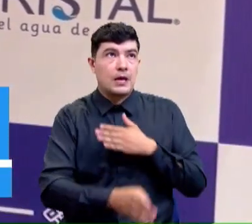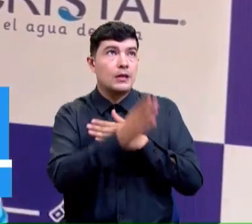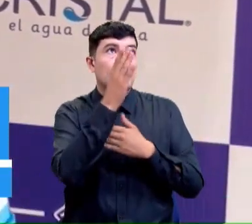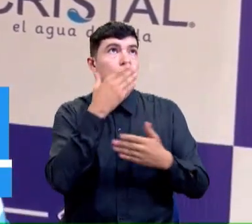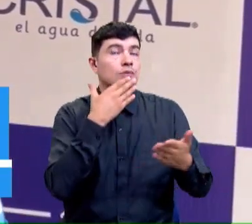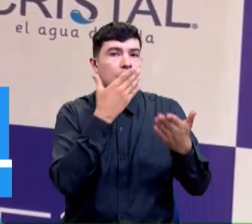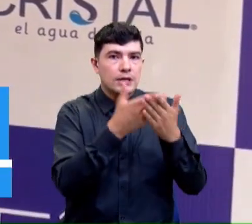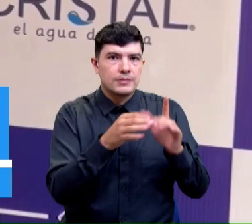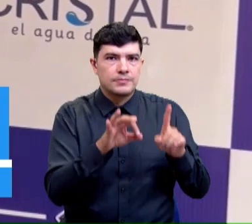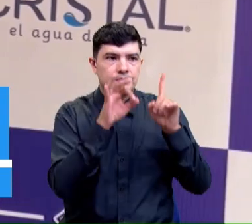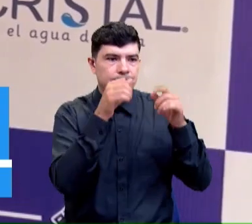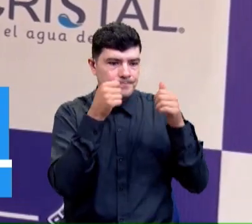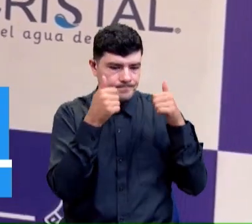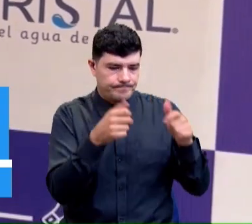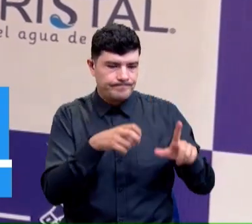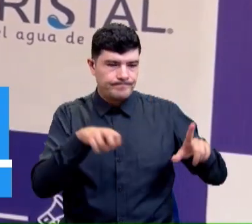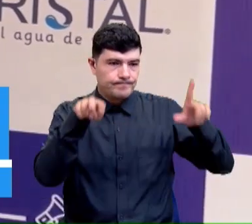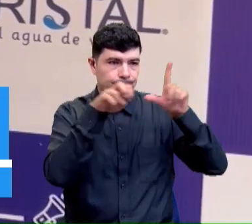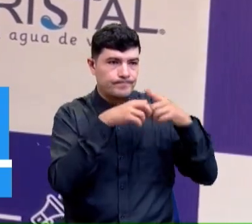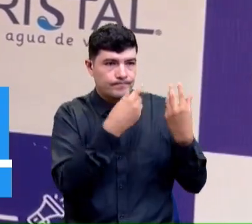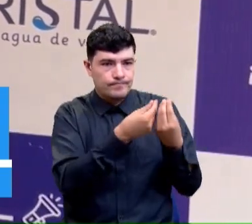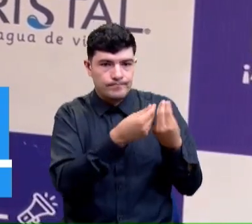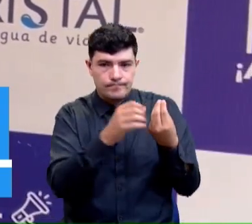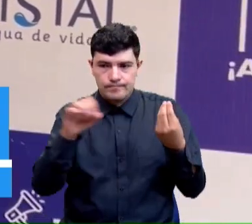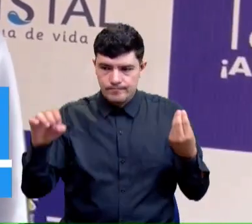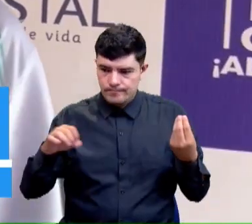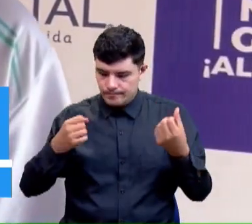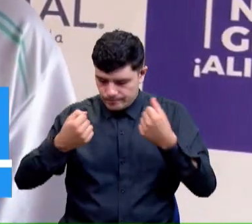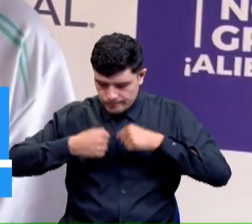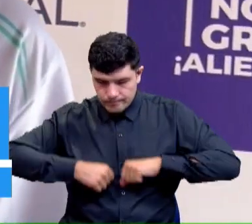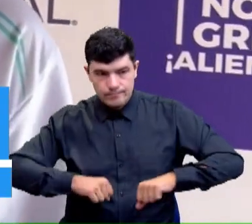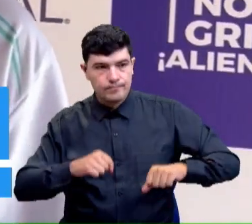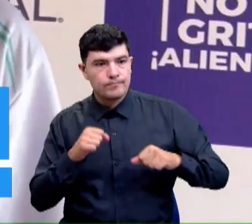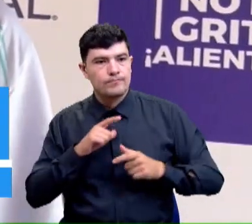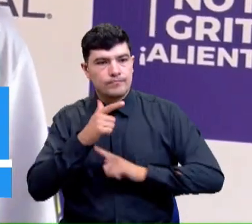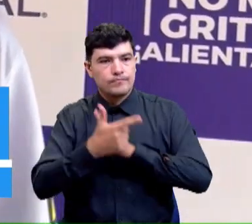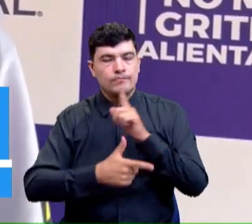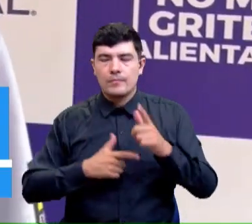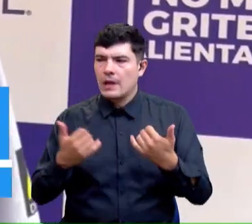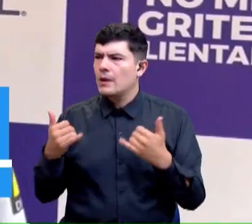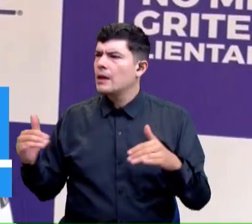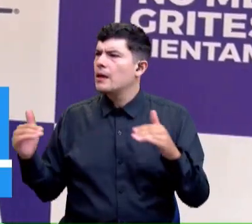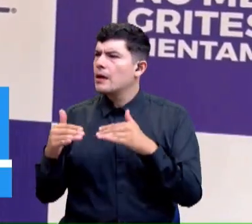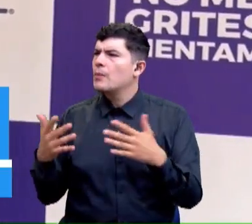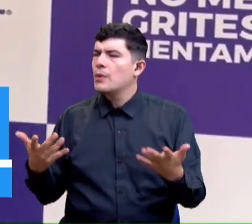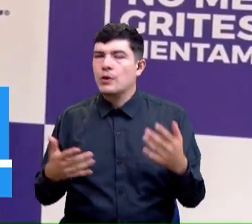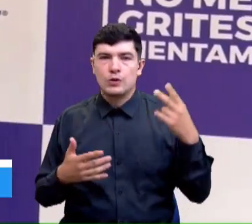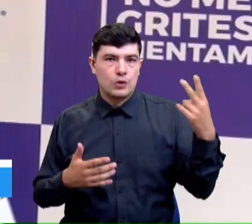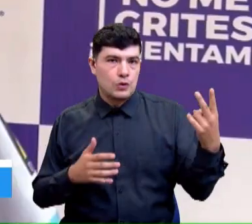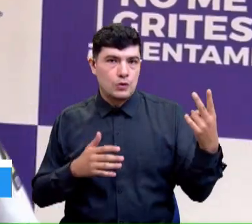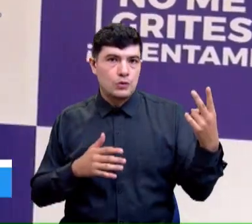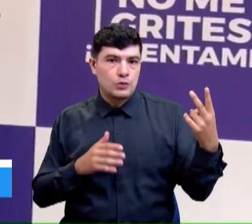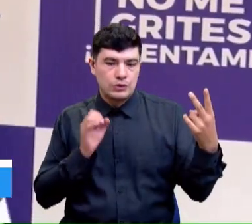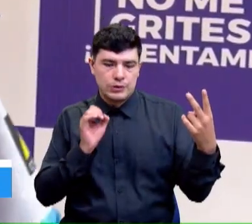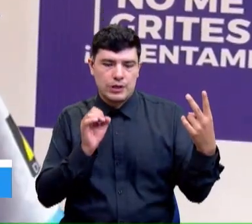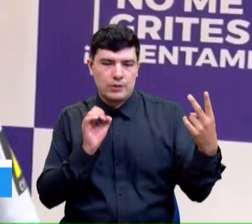bien. Con mis compañeros dimos todo lo que podíamos. ¿Cómo quedó el marcador? 2-0 ganando